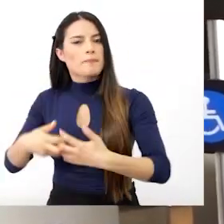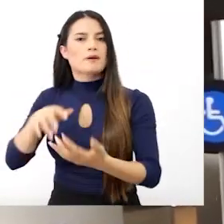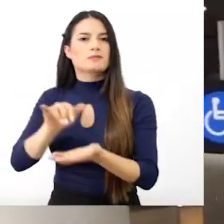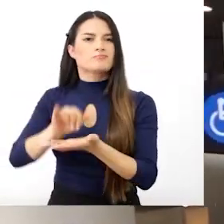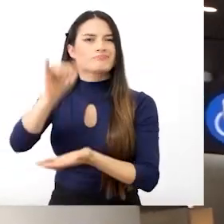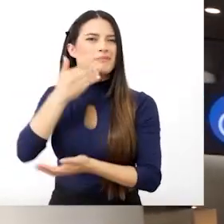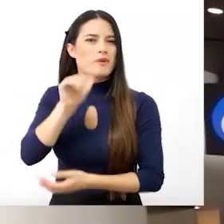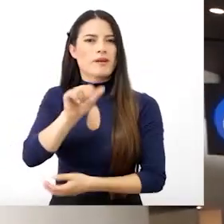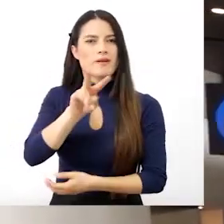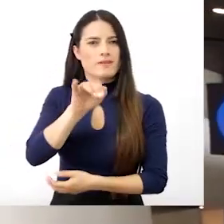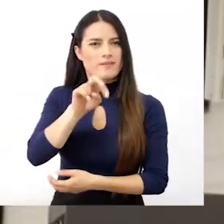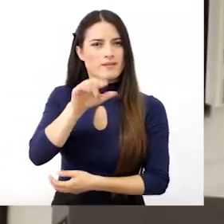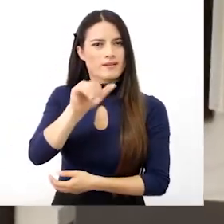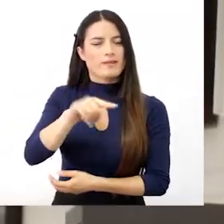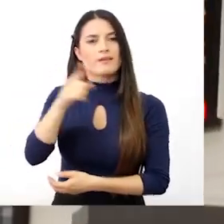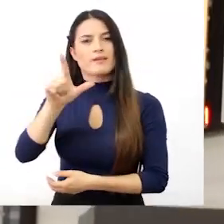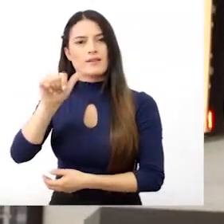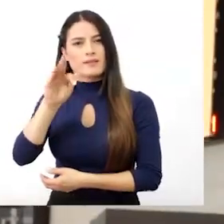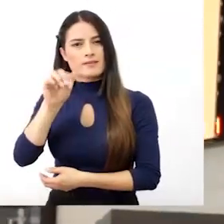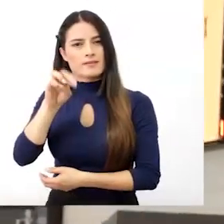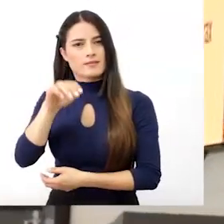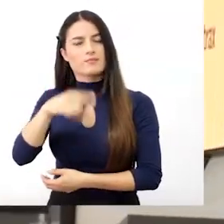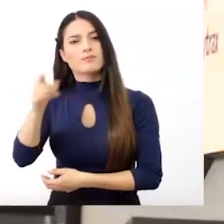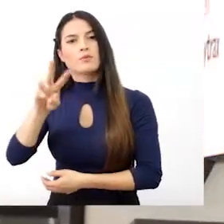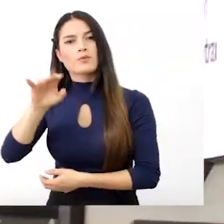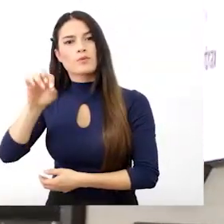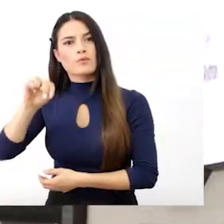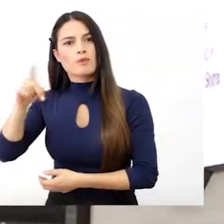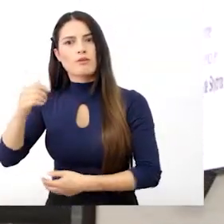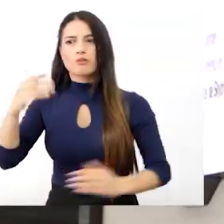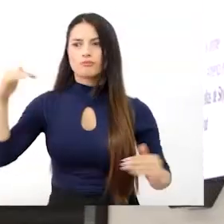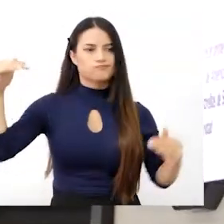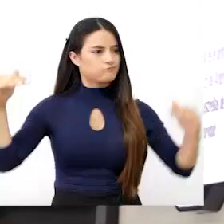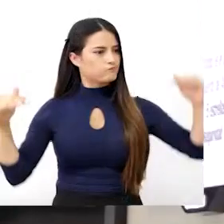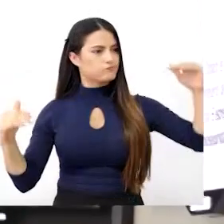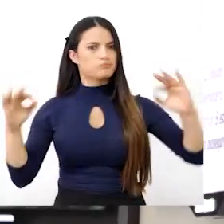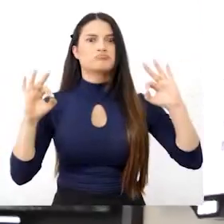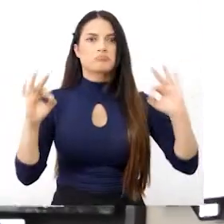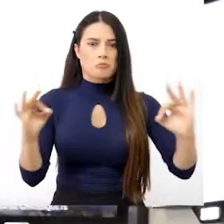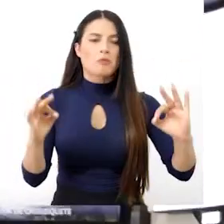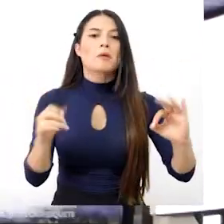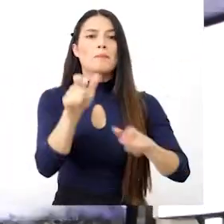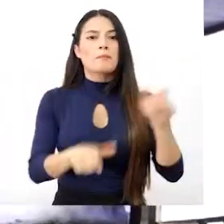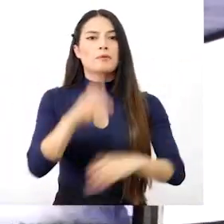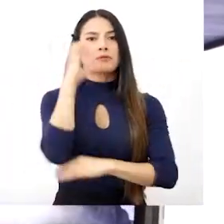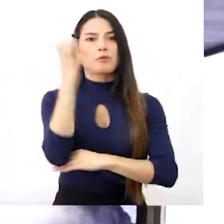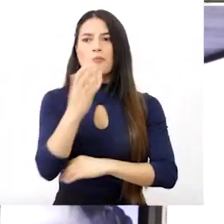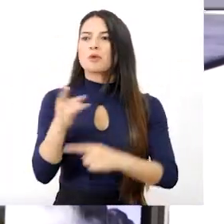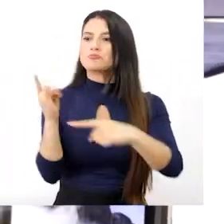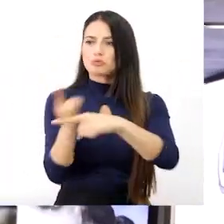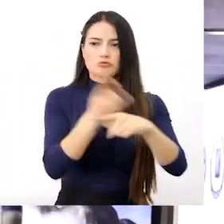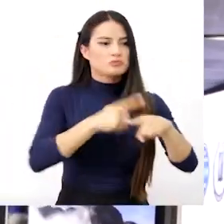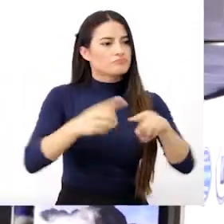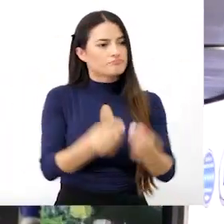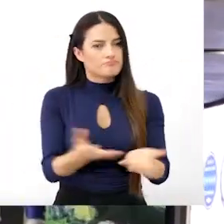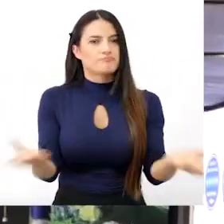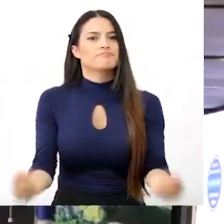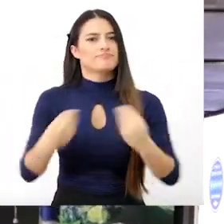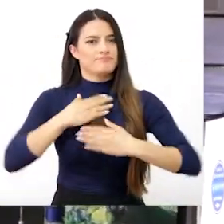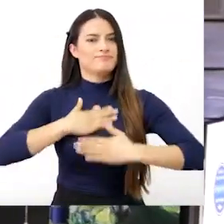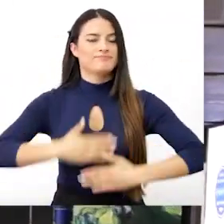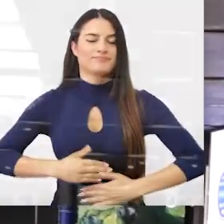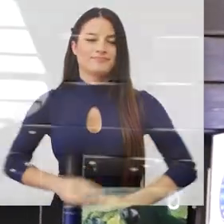con aerolíneas como Avianca, LATAM y Wingo y así poder brindar condiciones más favorables a los colombianos.